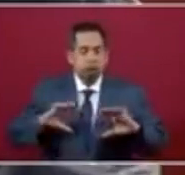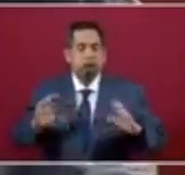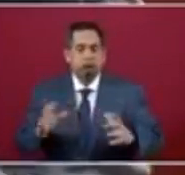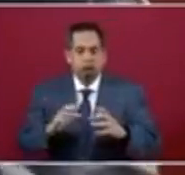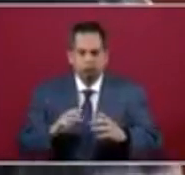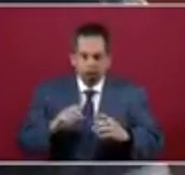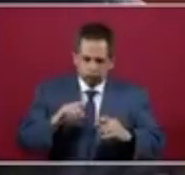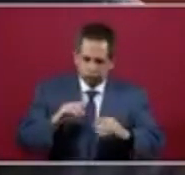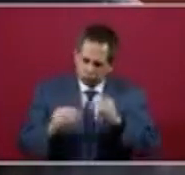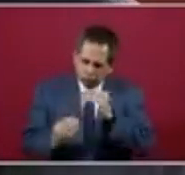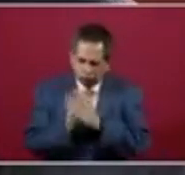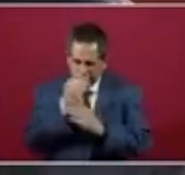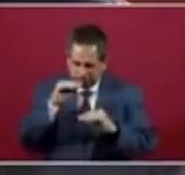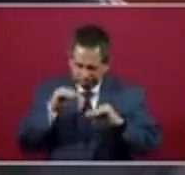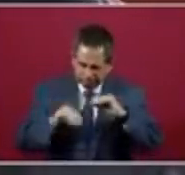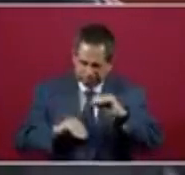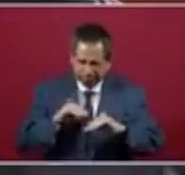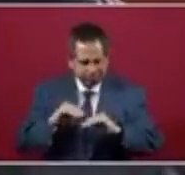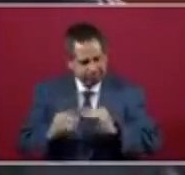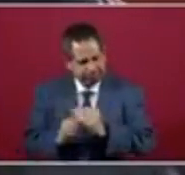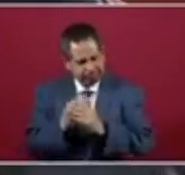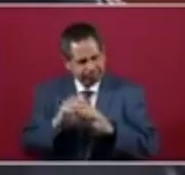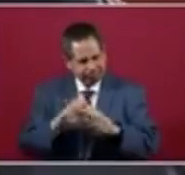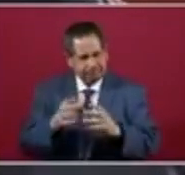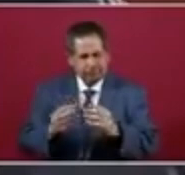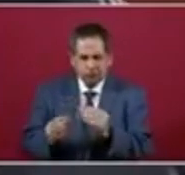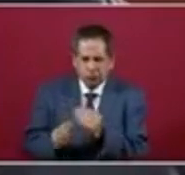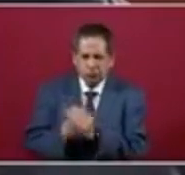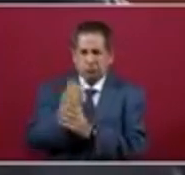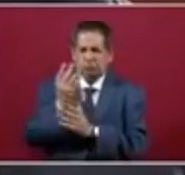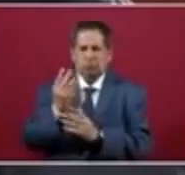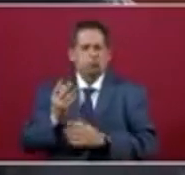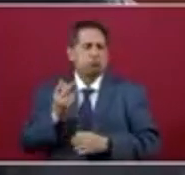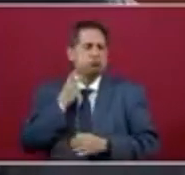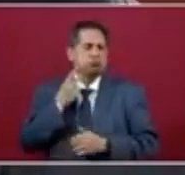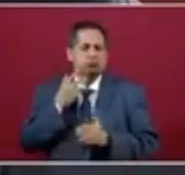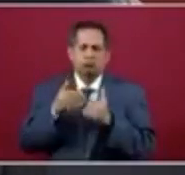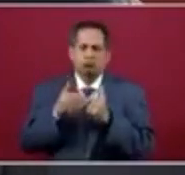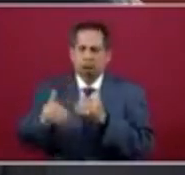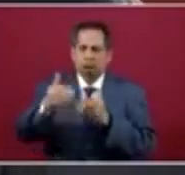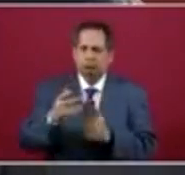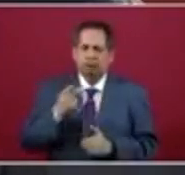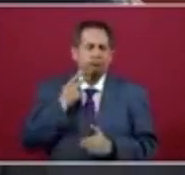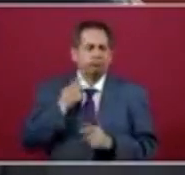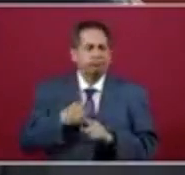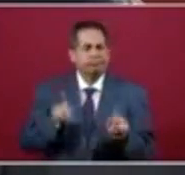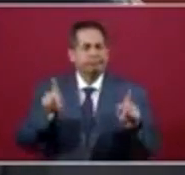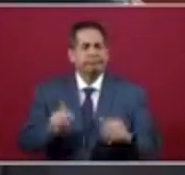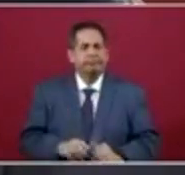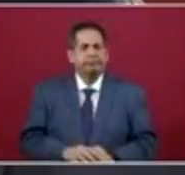estamos haciendo una nueva política.